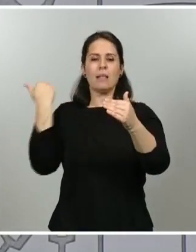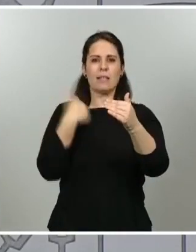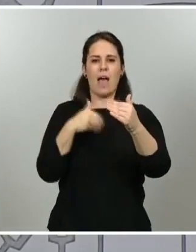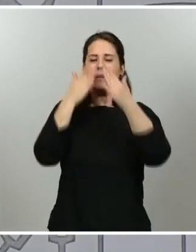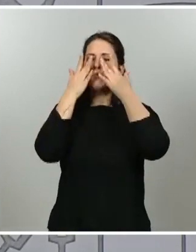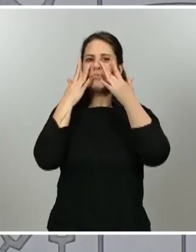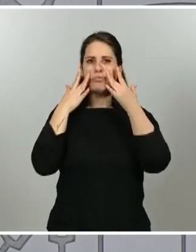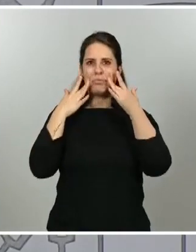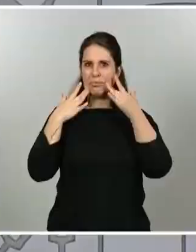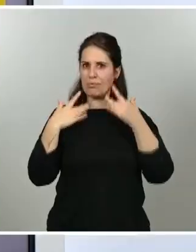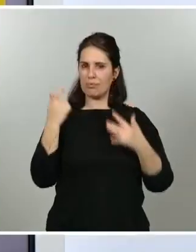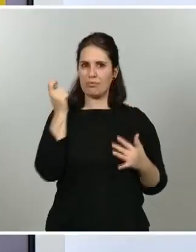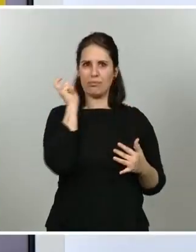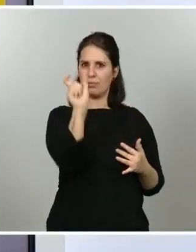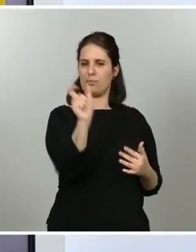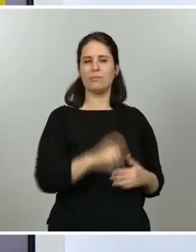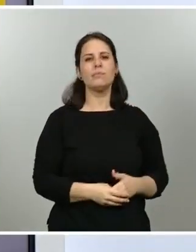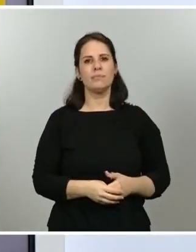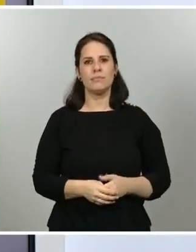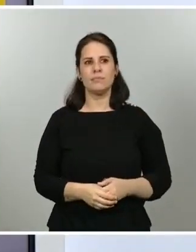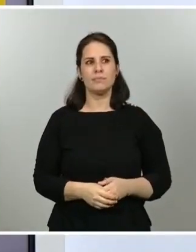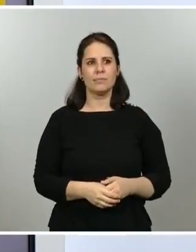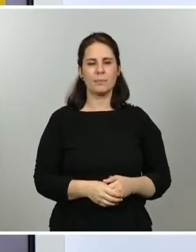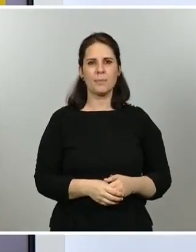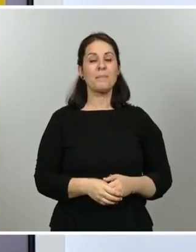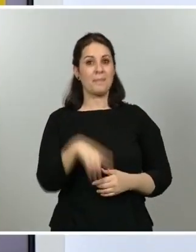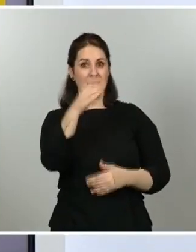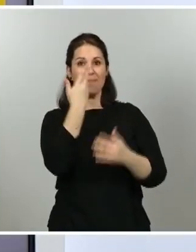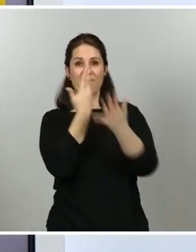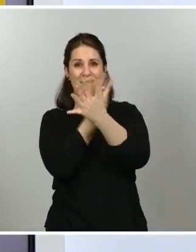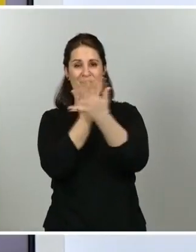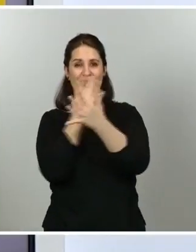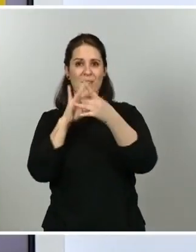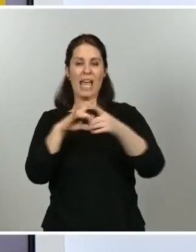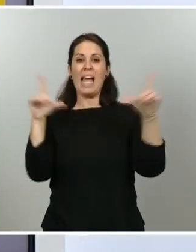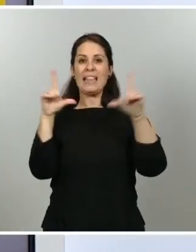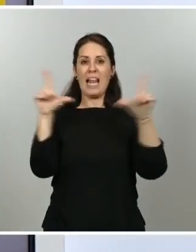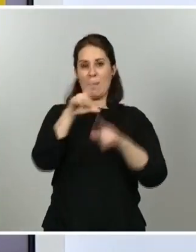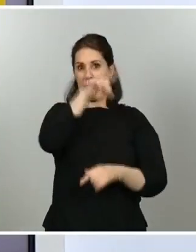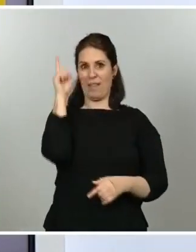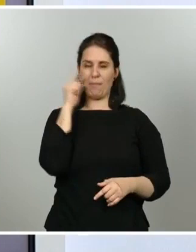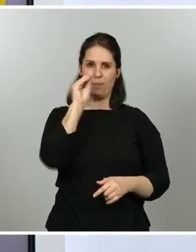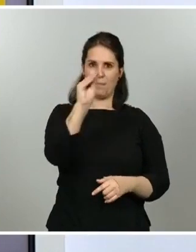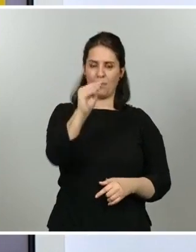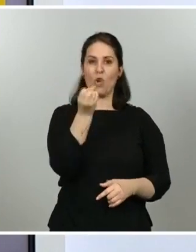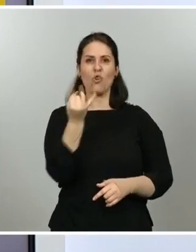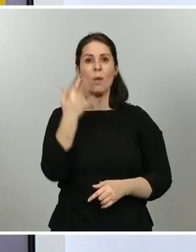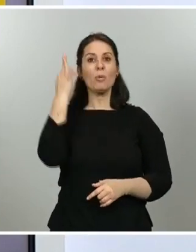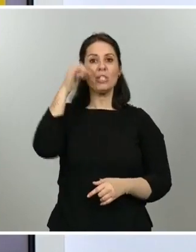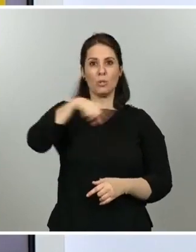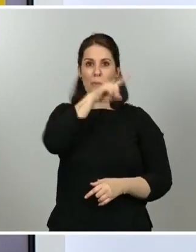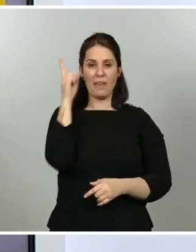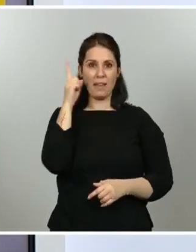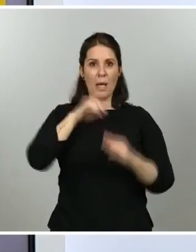nuevo sólidos y estables. Al hilo de la explicación que da de los datos, Telemadrid pregunta, ¿el número de positivos en Madrid, menos de 2 por cada